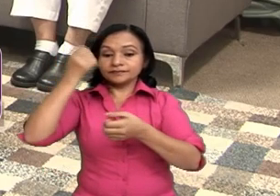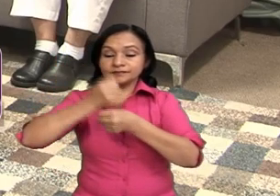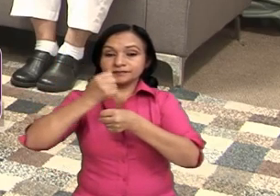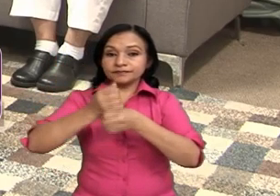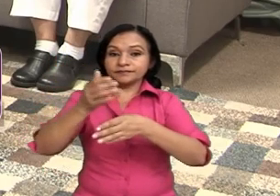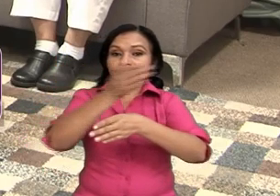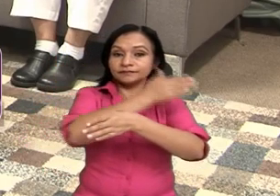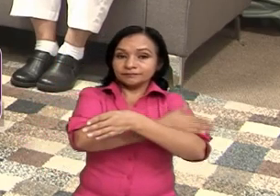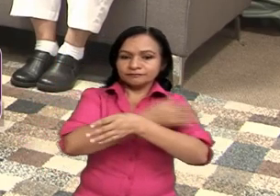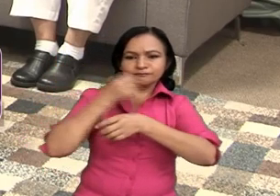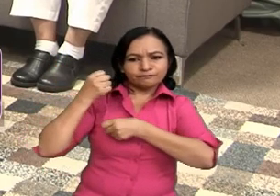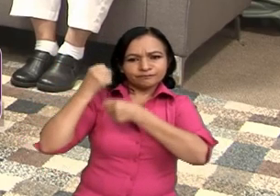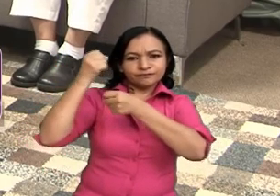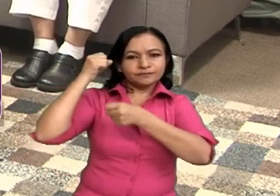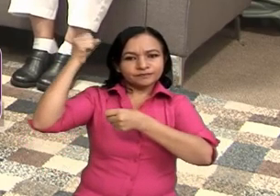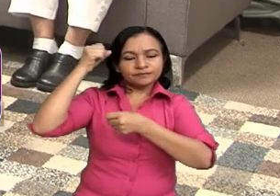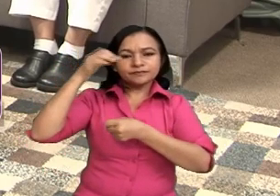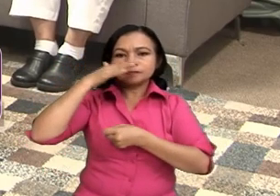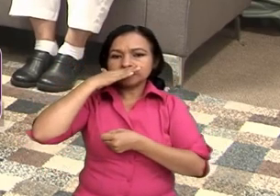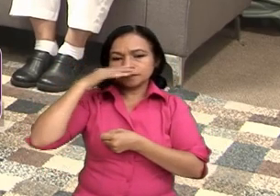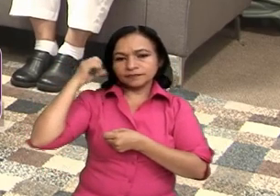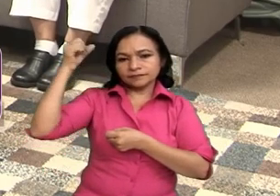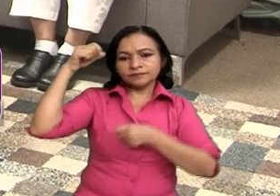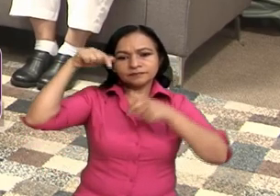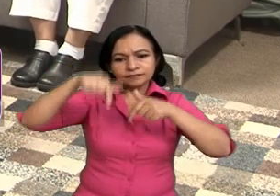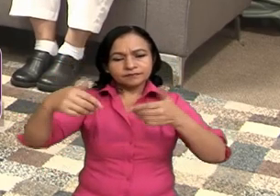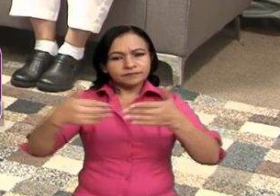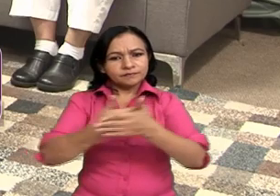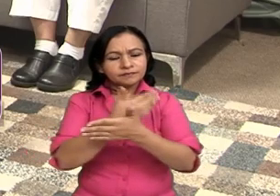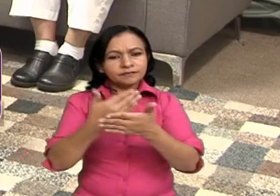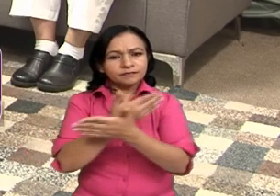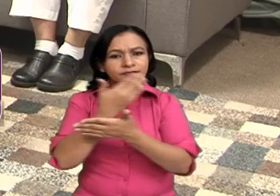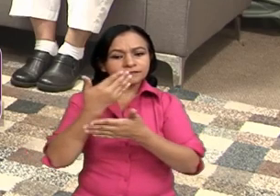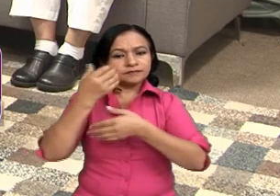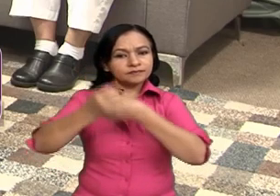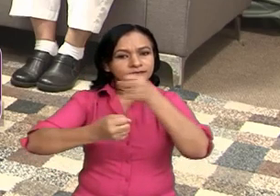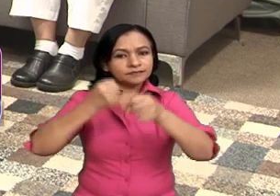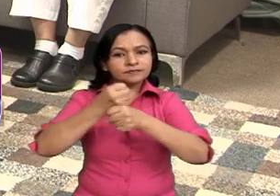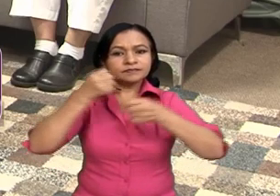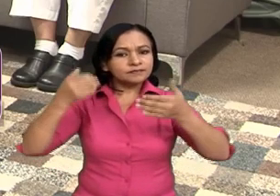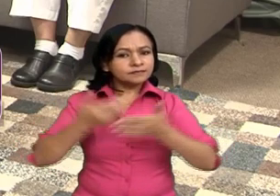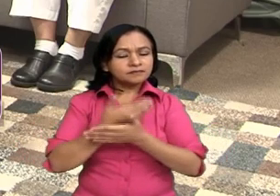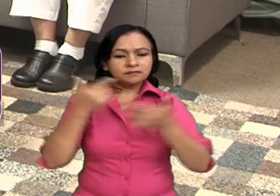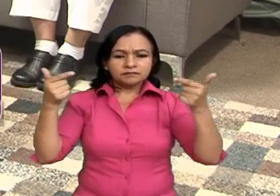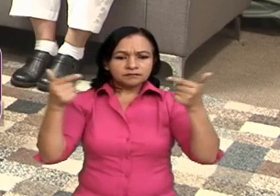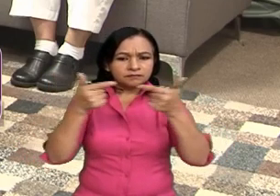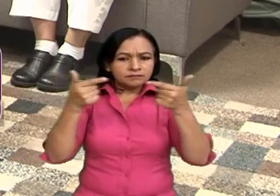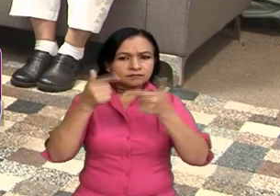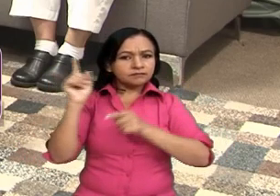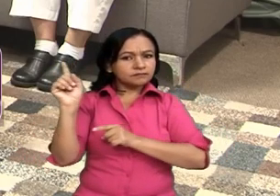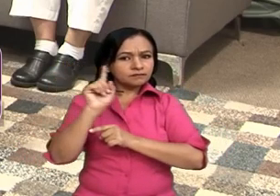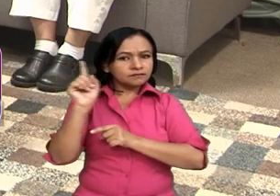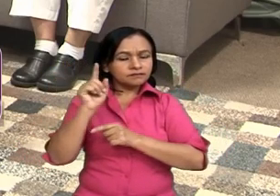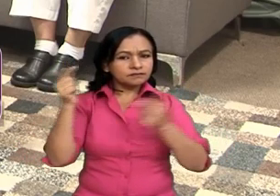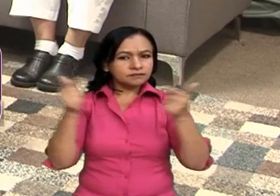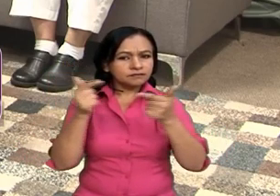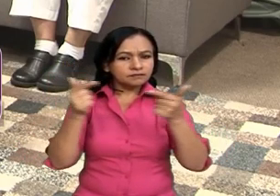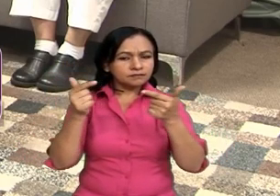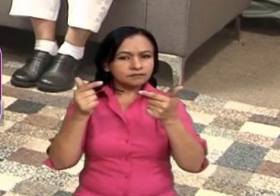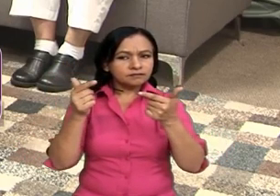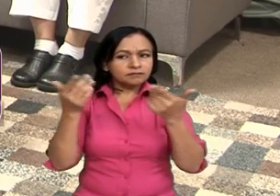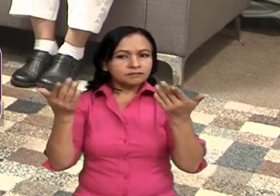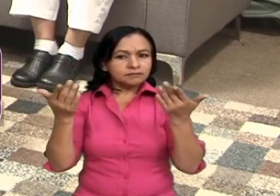proceso insurreccional y también en la primera etapa de la revolución, pero en estos nuevos tiempos no hay guerra, o por lo menos no una agresión